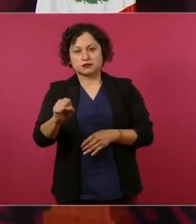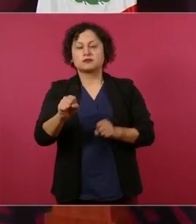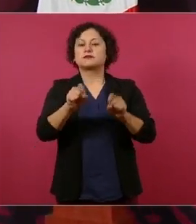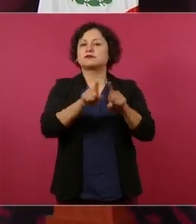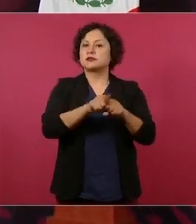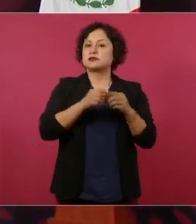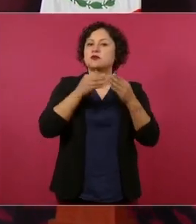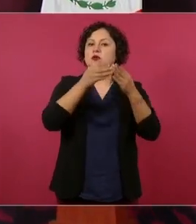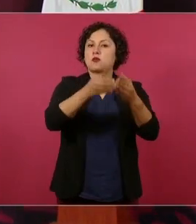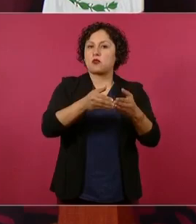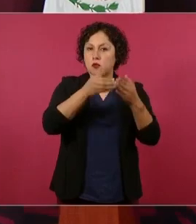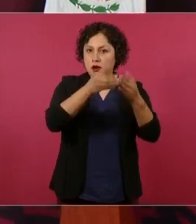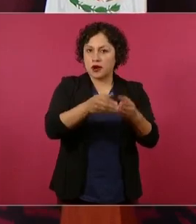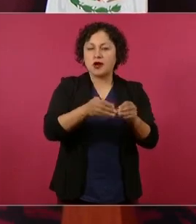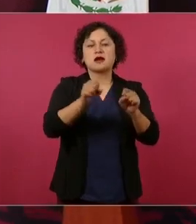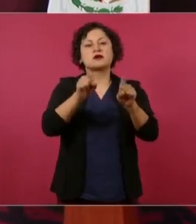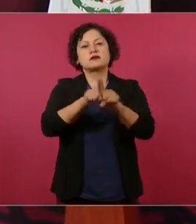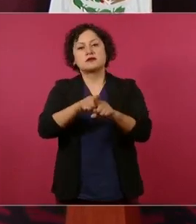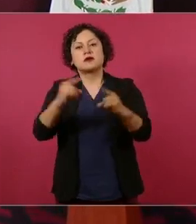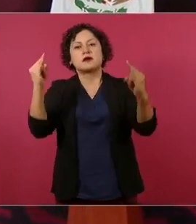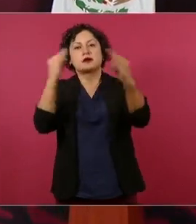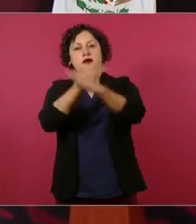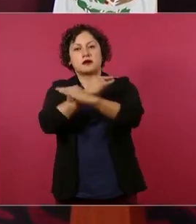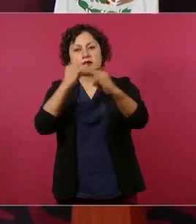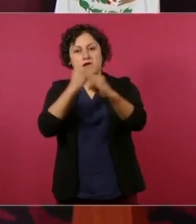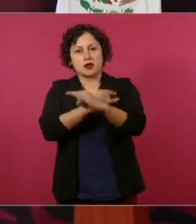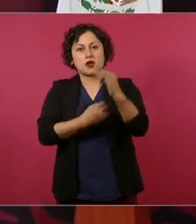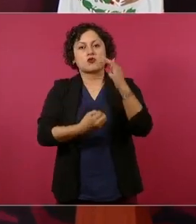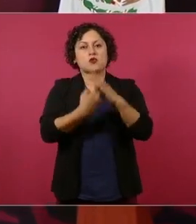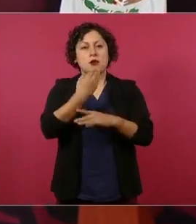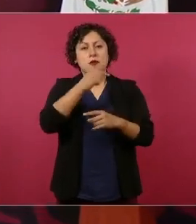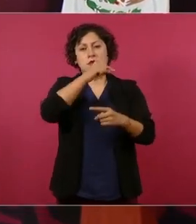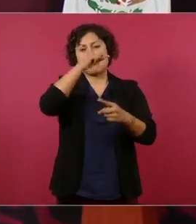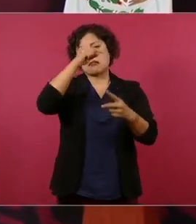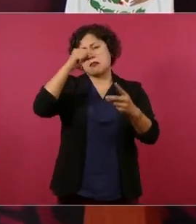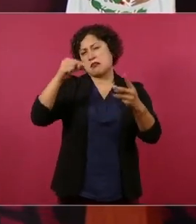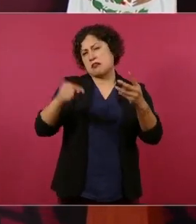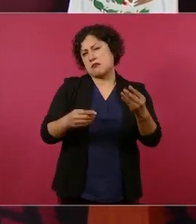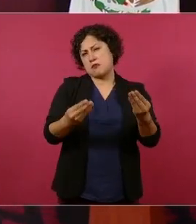la carretera nueva, o sea, es bastante,